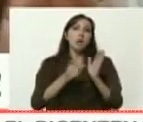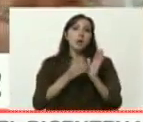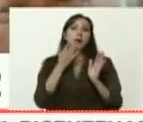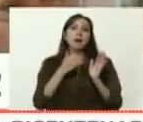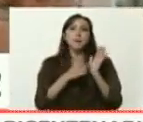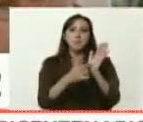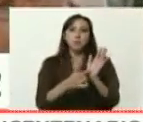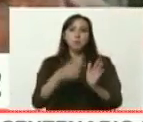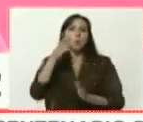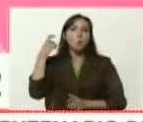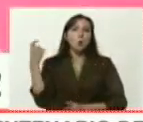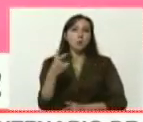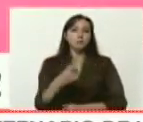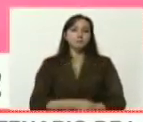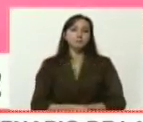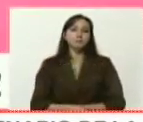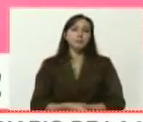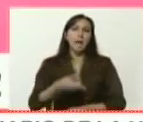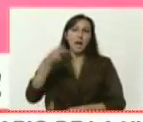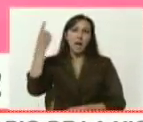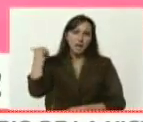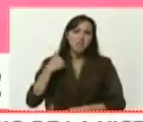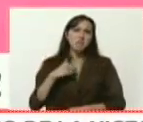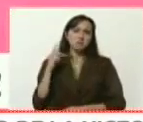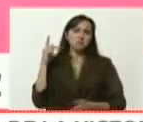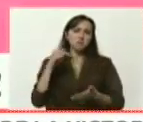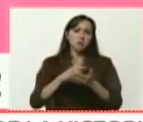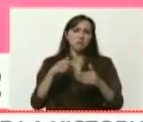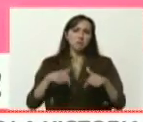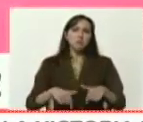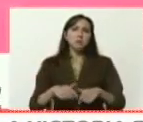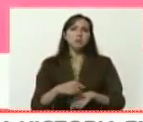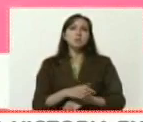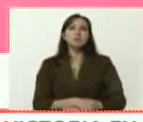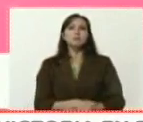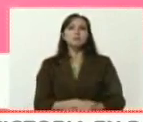Anoche llegamos de Guri. Ustedes saben